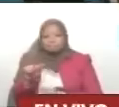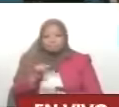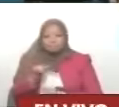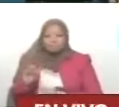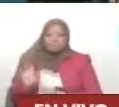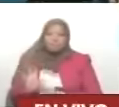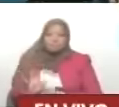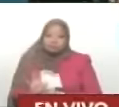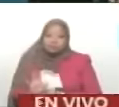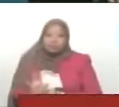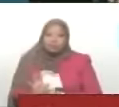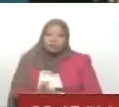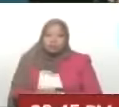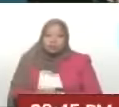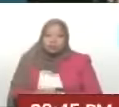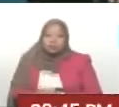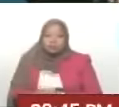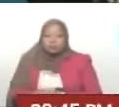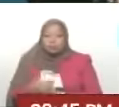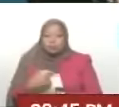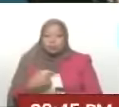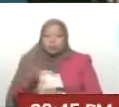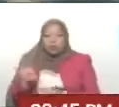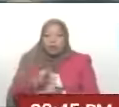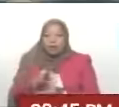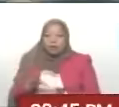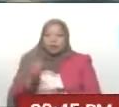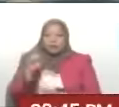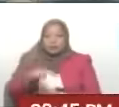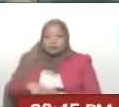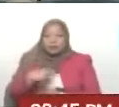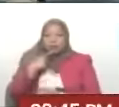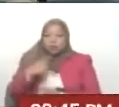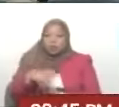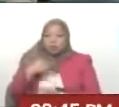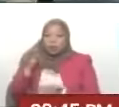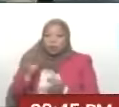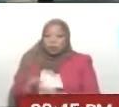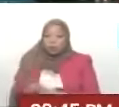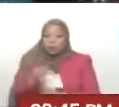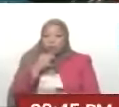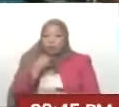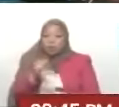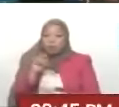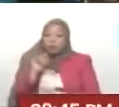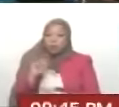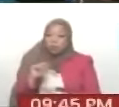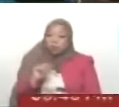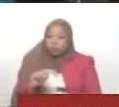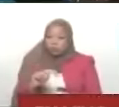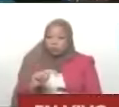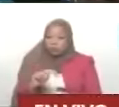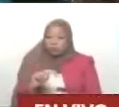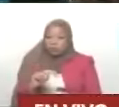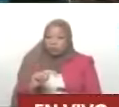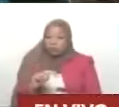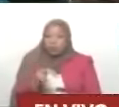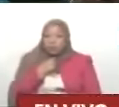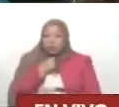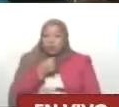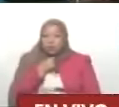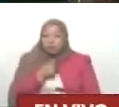paro, yo me paro y canto. El potro sí, el potro tiene un estilo. Swing, swing. Ah, potro, ¿cómo bailas tú? Ponte ahí. Dale, potro, ahí,